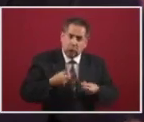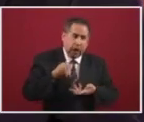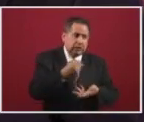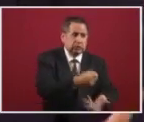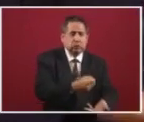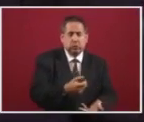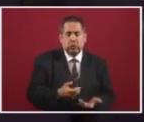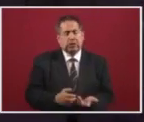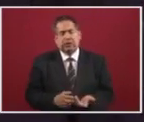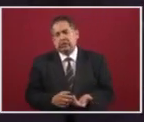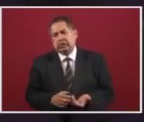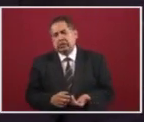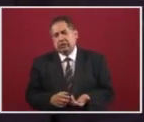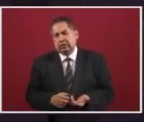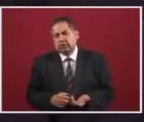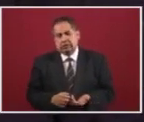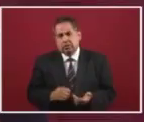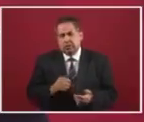sin